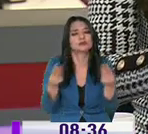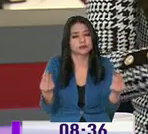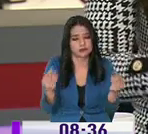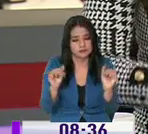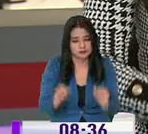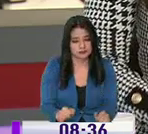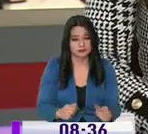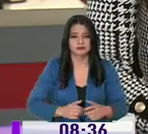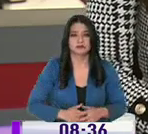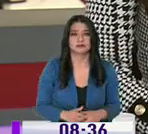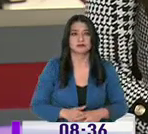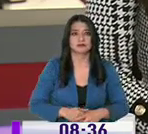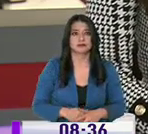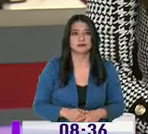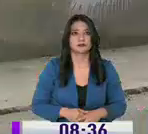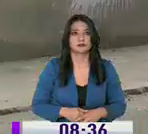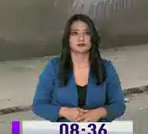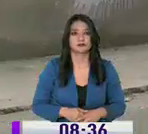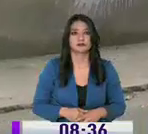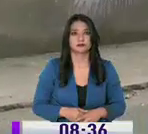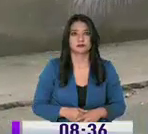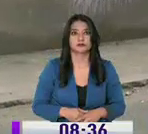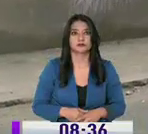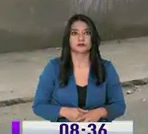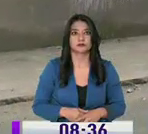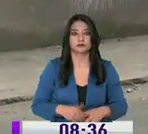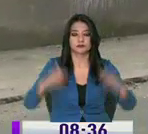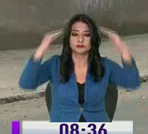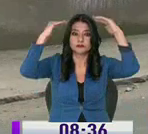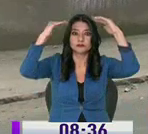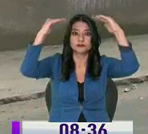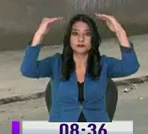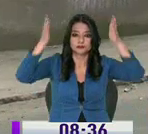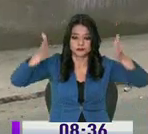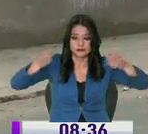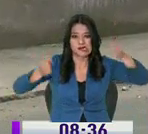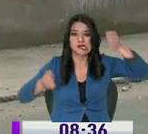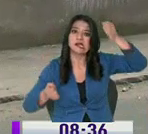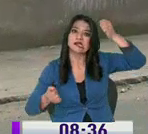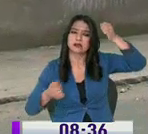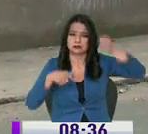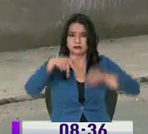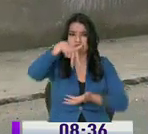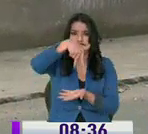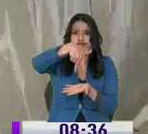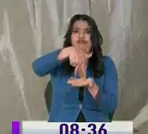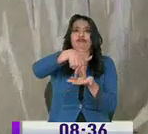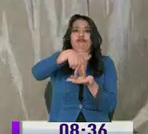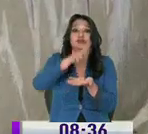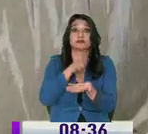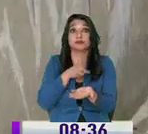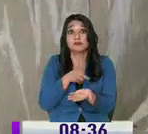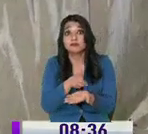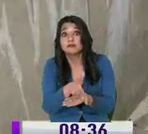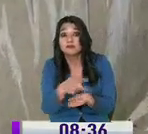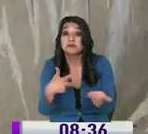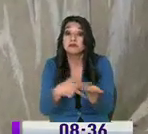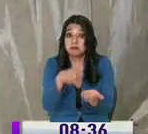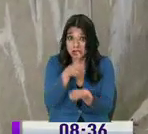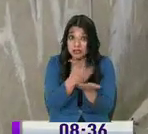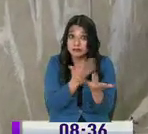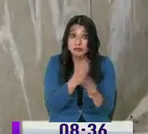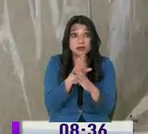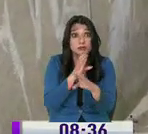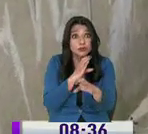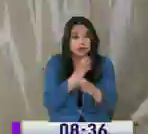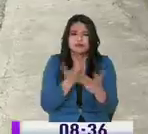sean escuchados. Una estructura de metal oxidada y doblada advierte a los usuarios del sitio designado para esperar los buses.